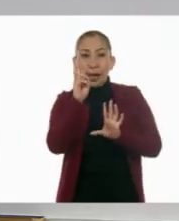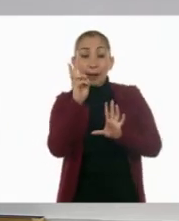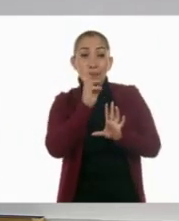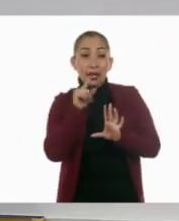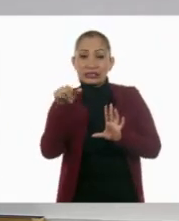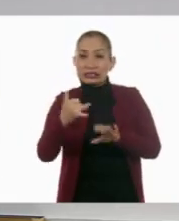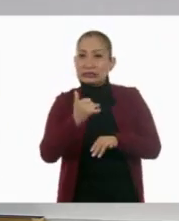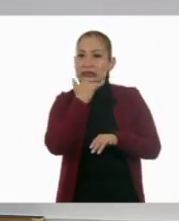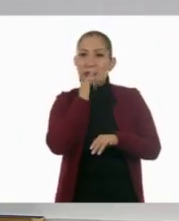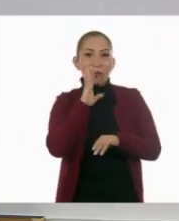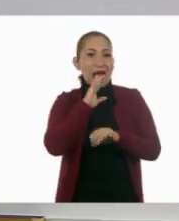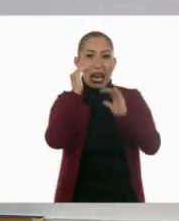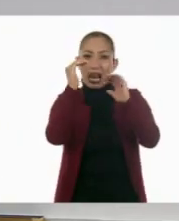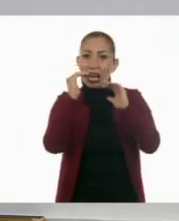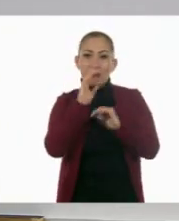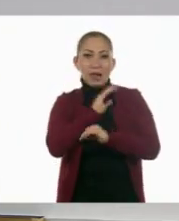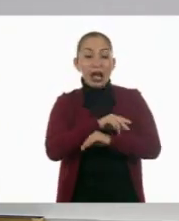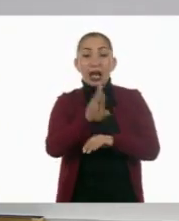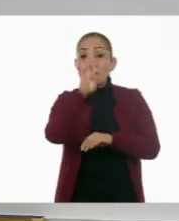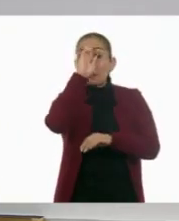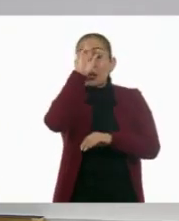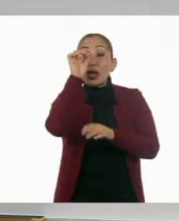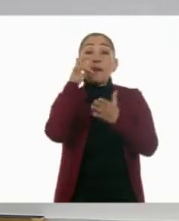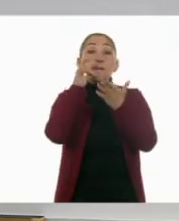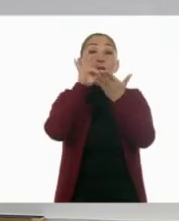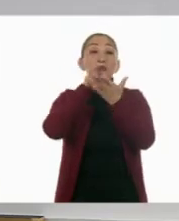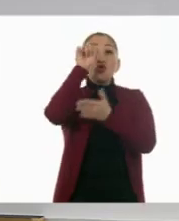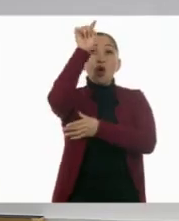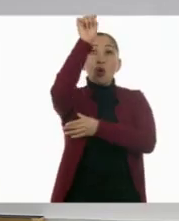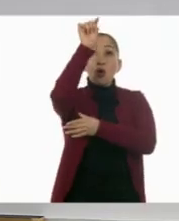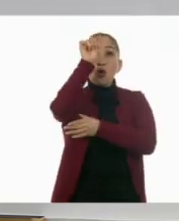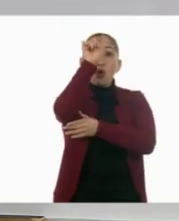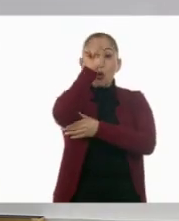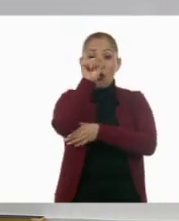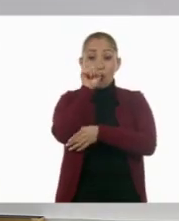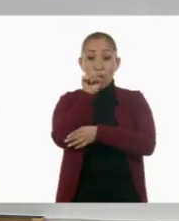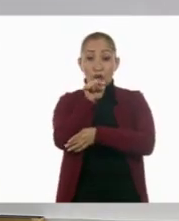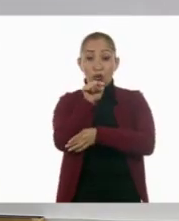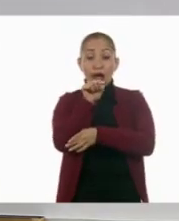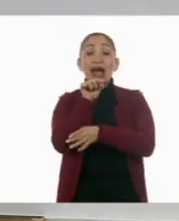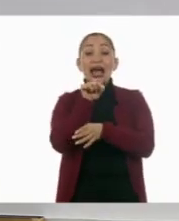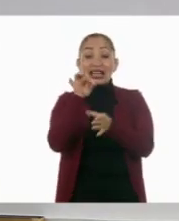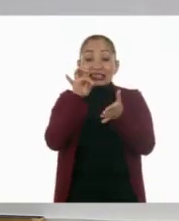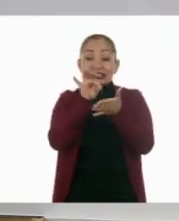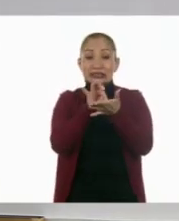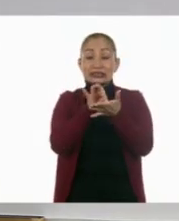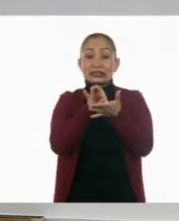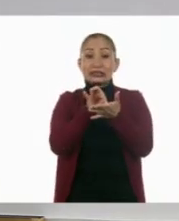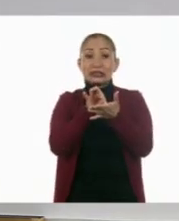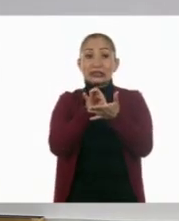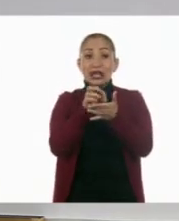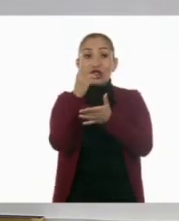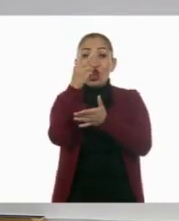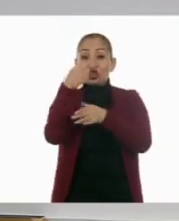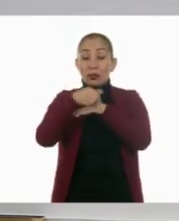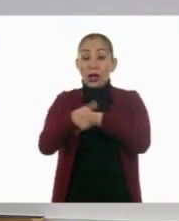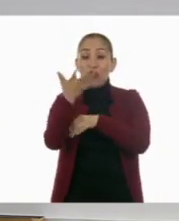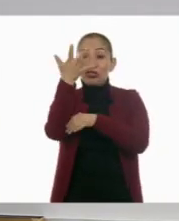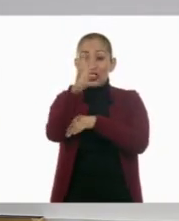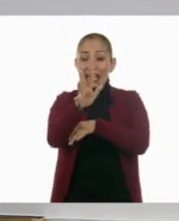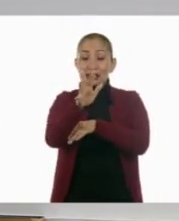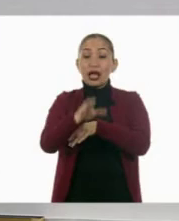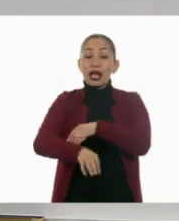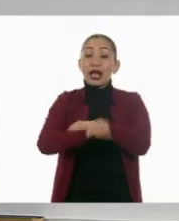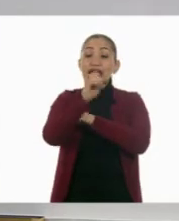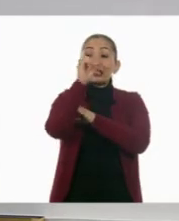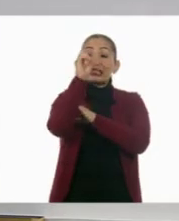esto es erróneo. Recuerden respetar el orden del punto decimal y en caso de que ya el resultado tenga dos cifras, acomodar